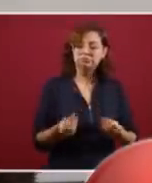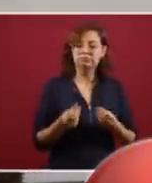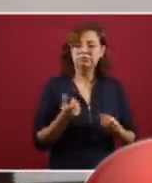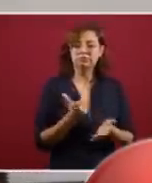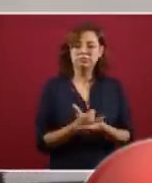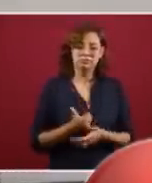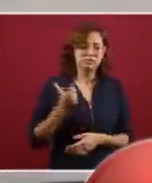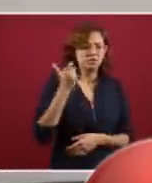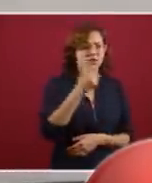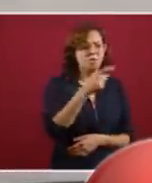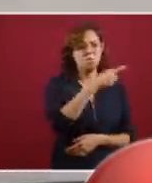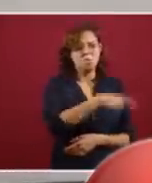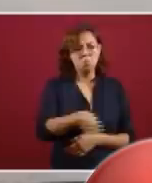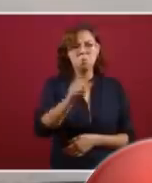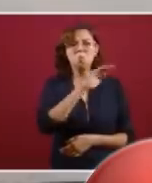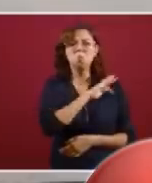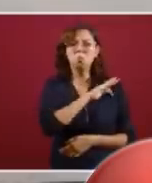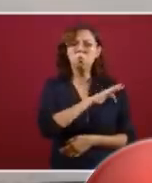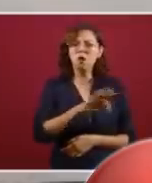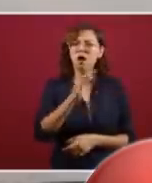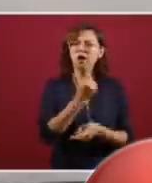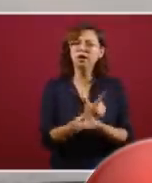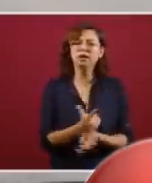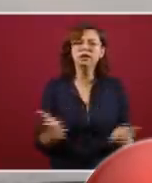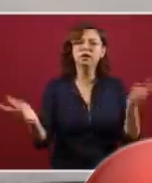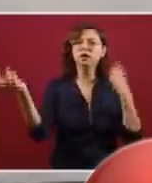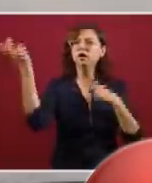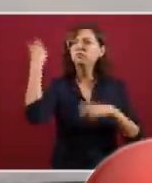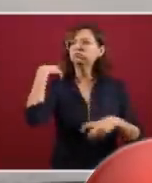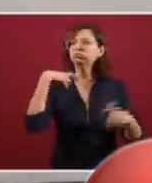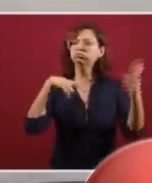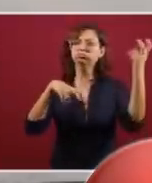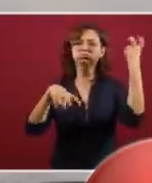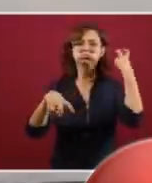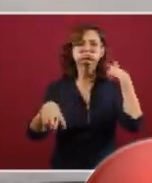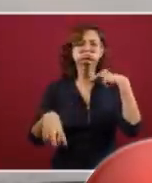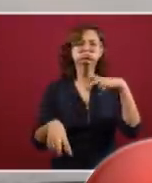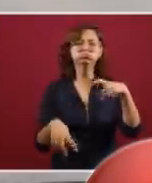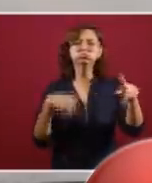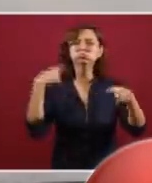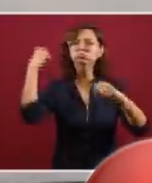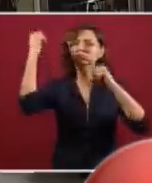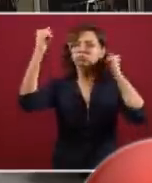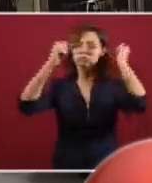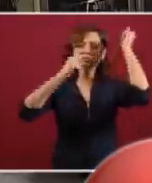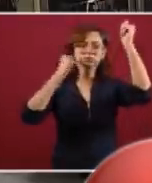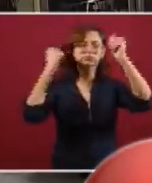podían irse a viajar el tiempo que fuera, hacían turismo